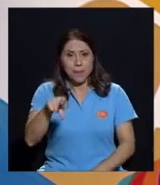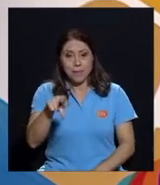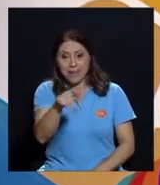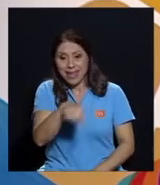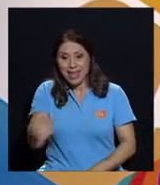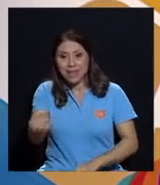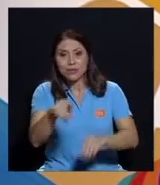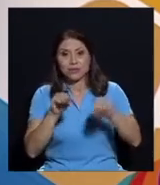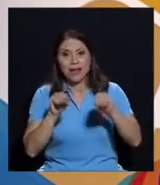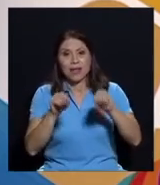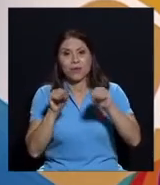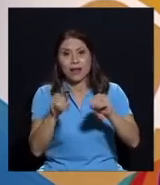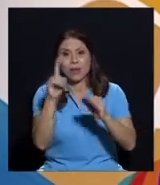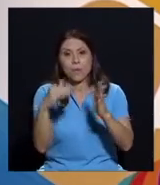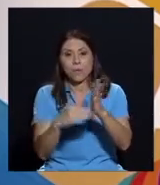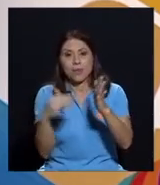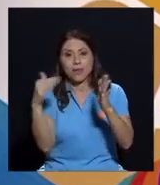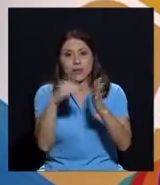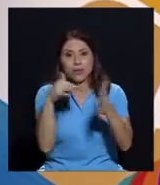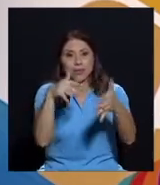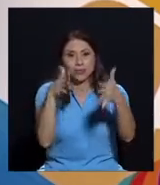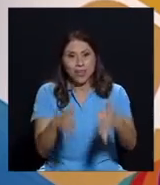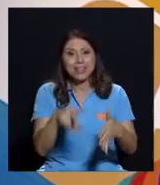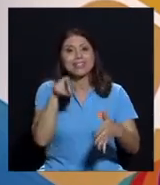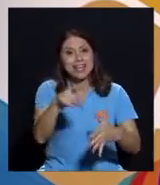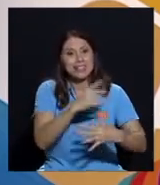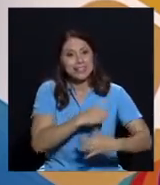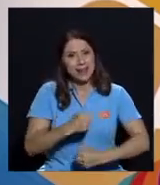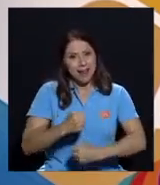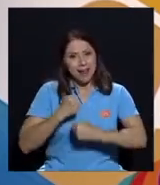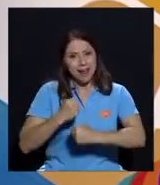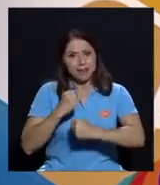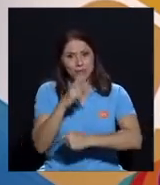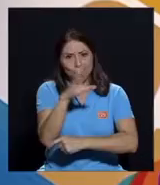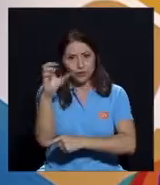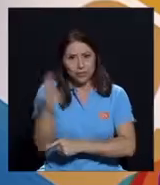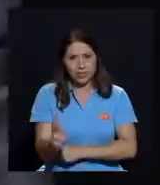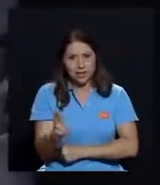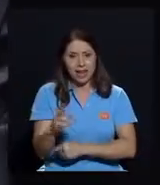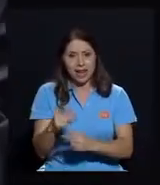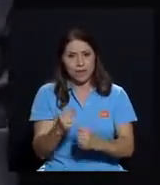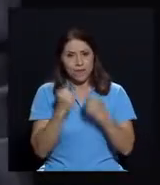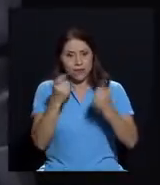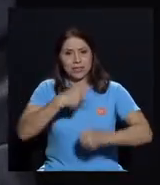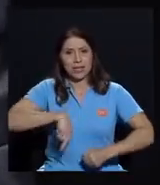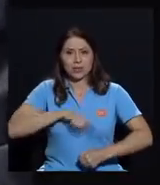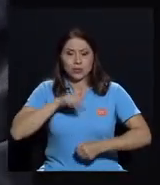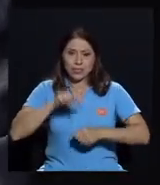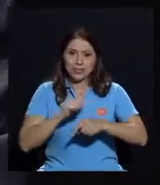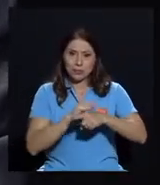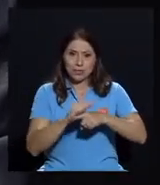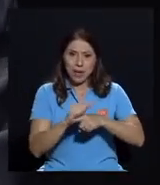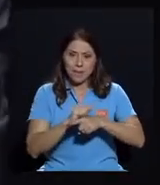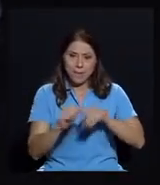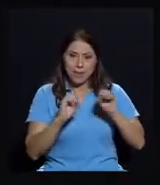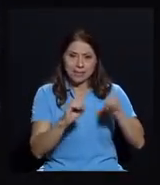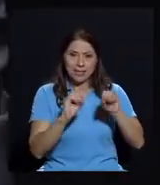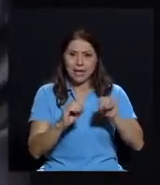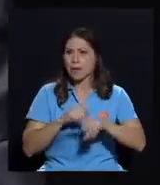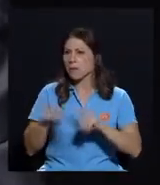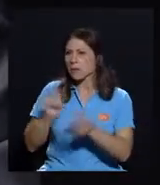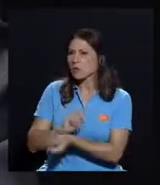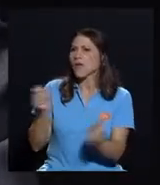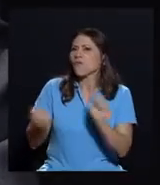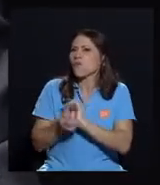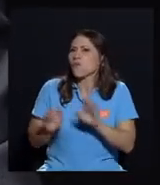esa es la fuerza del ejército literal de costa rica es la fuerza que necesitamos capacitar o como de trabajo en humanes es un tema mucho